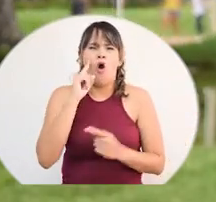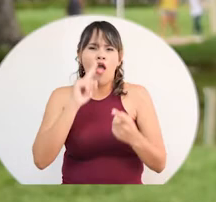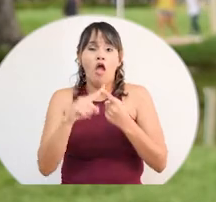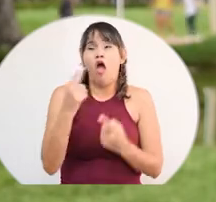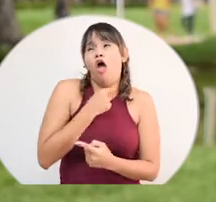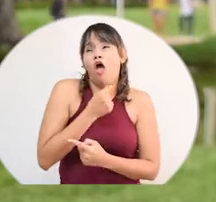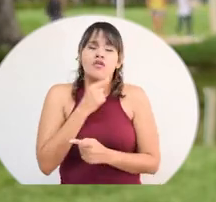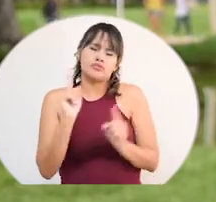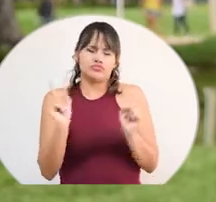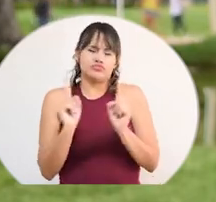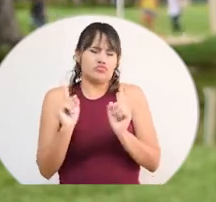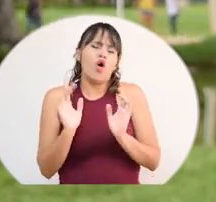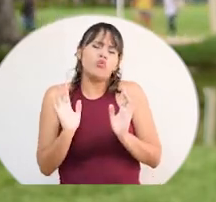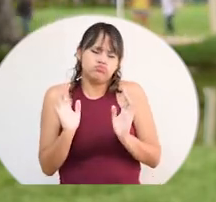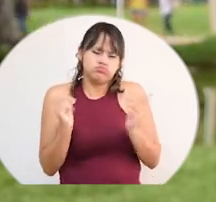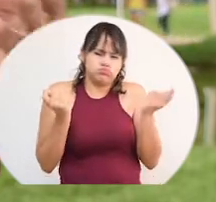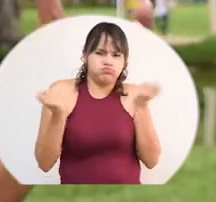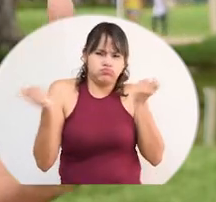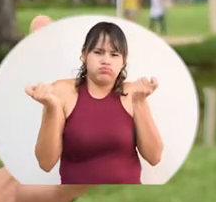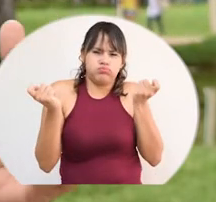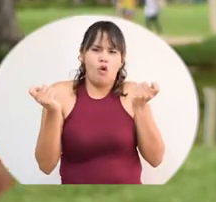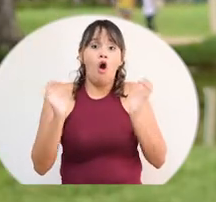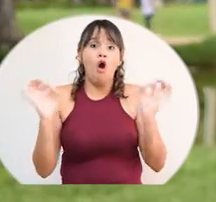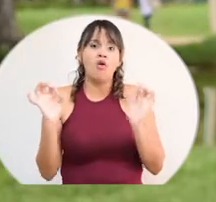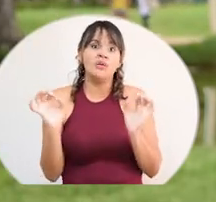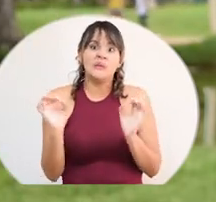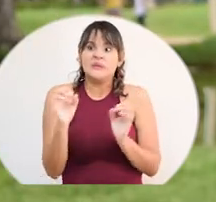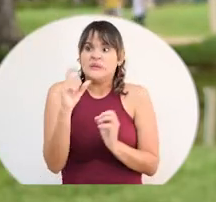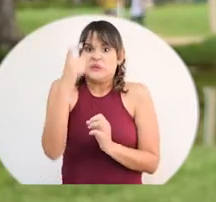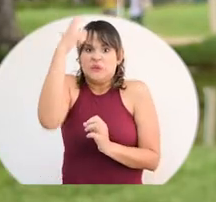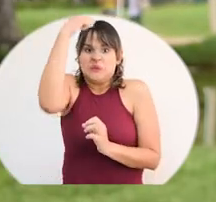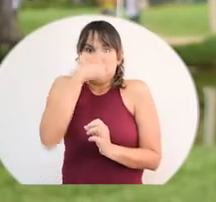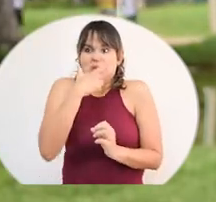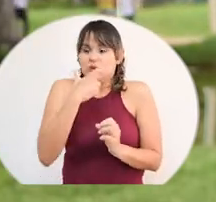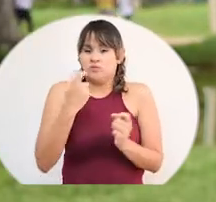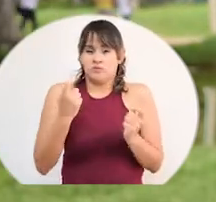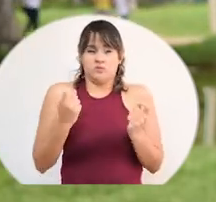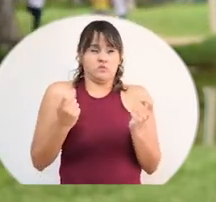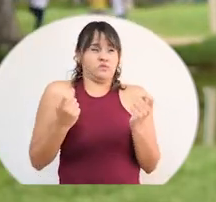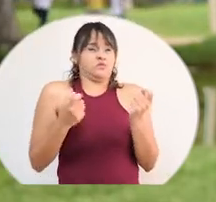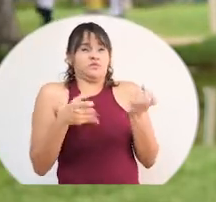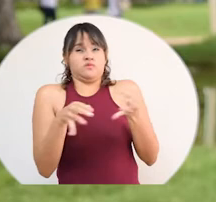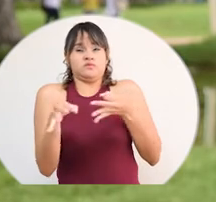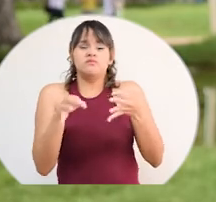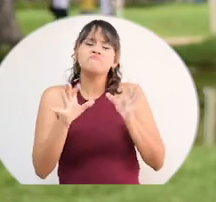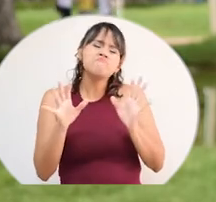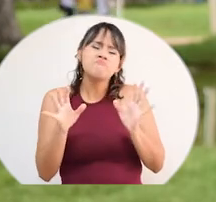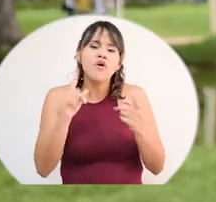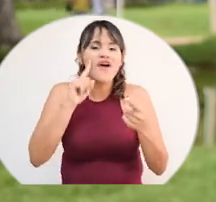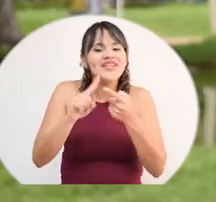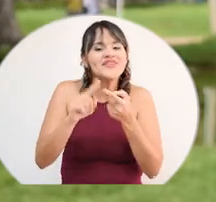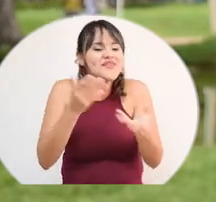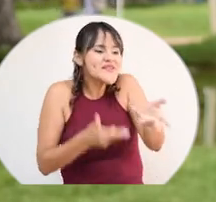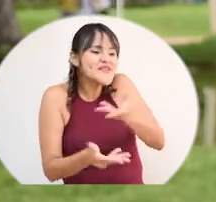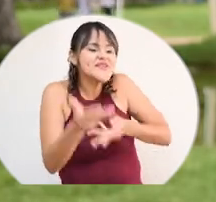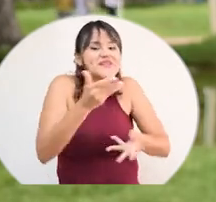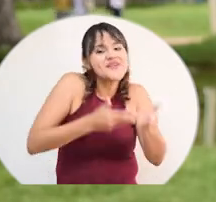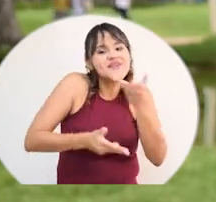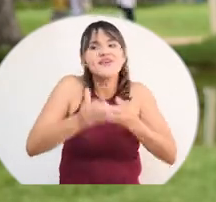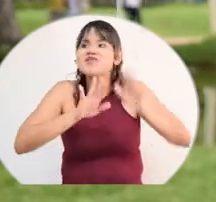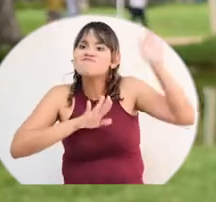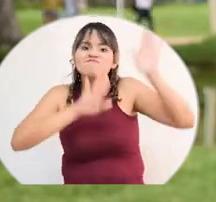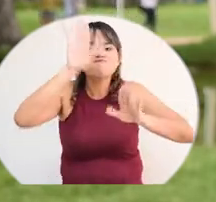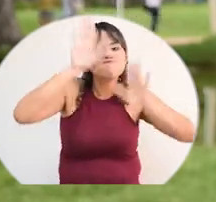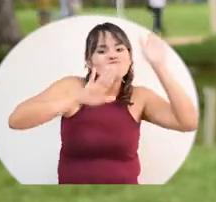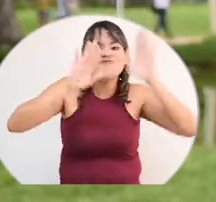extremos de la informalidad extrema o la rigurosidad extrema pero sí propiciar una clase amena que propicia la